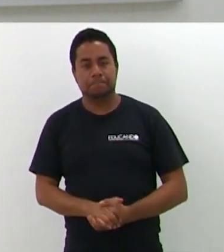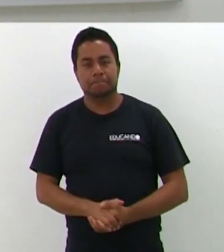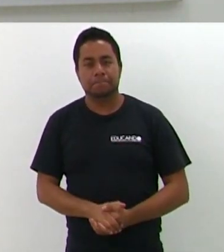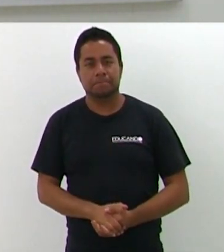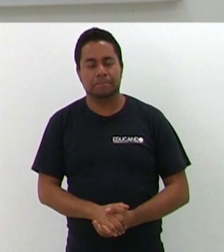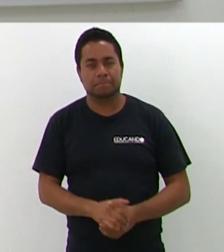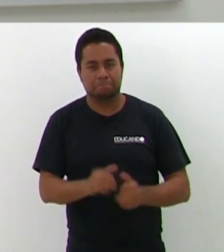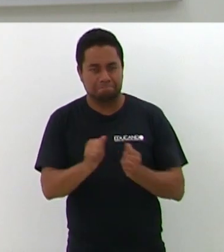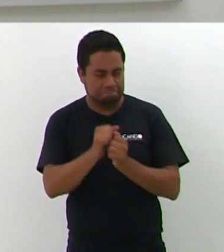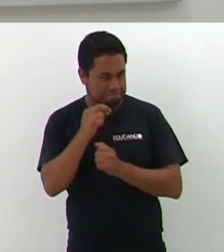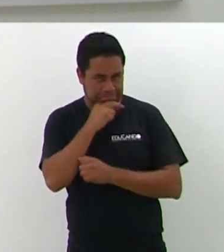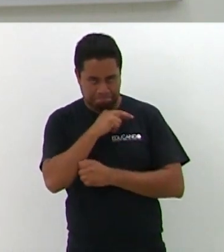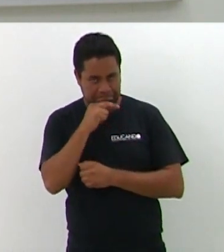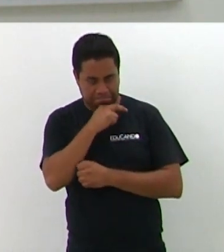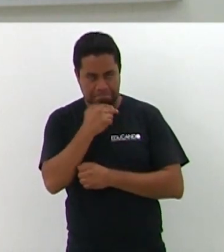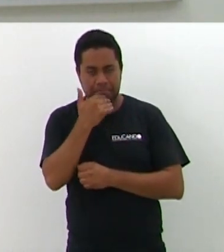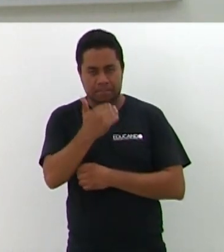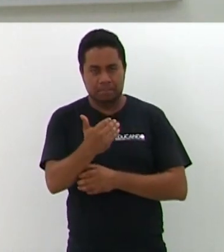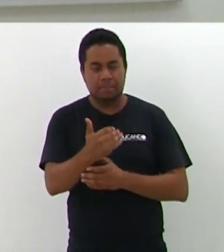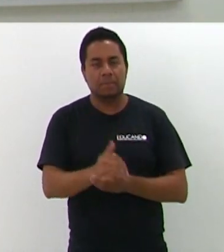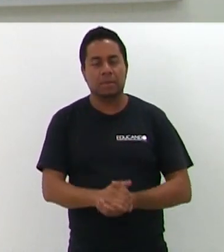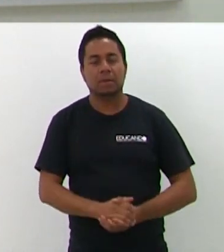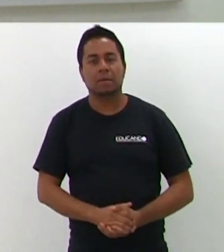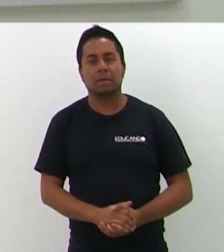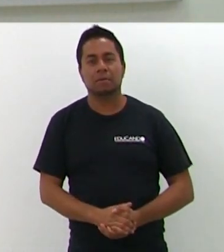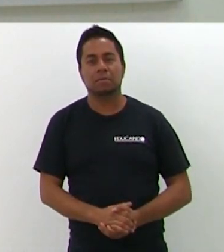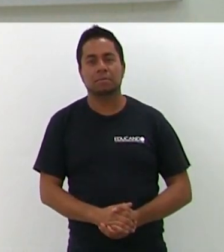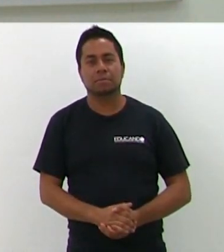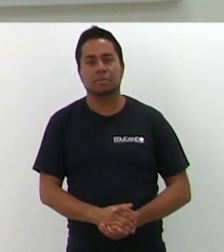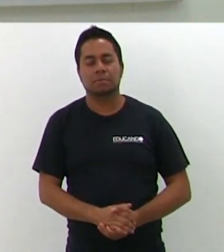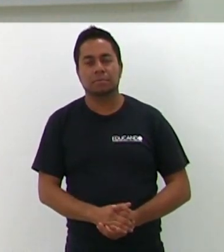rápidamente. Bien.